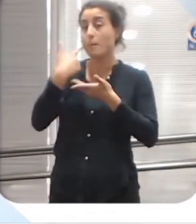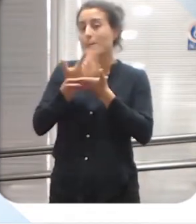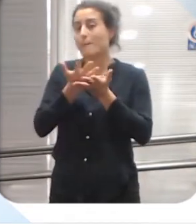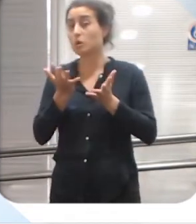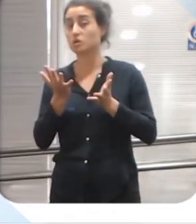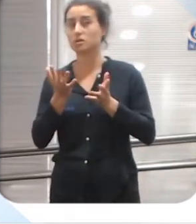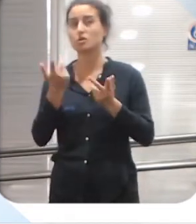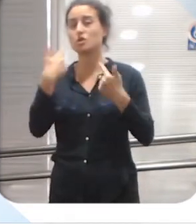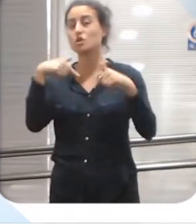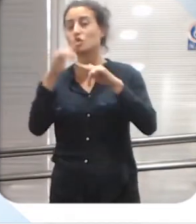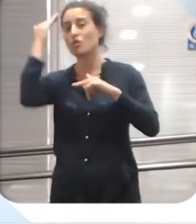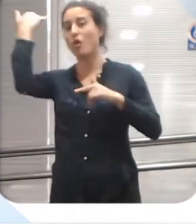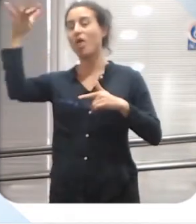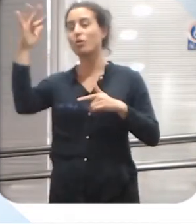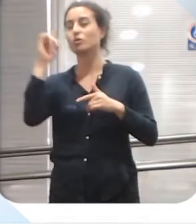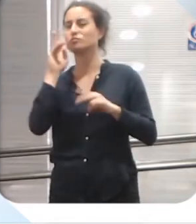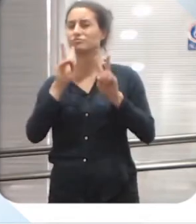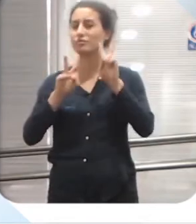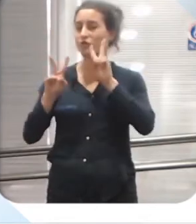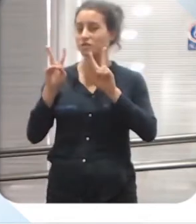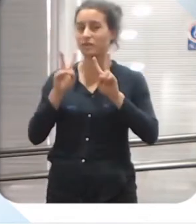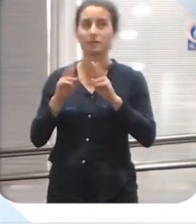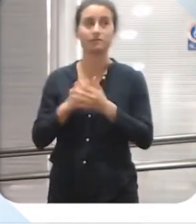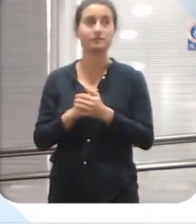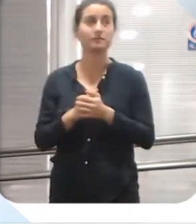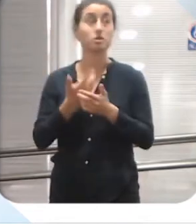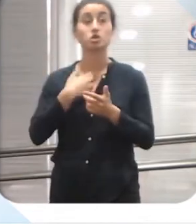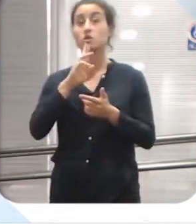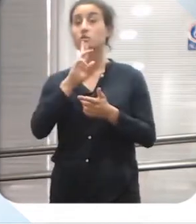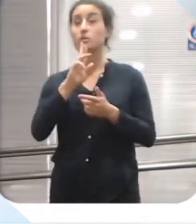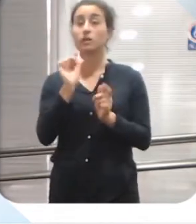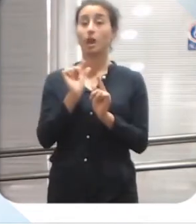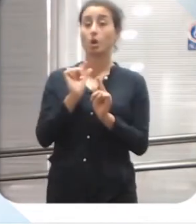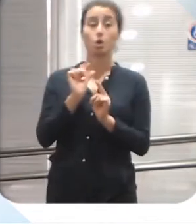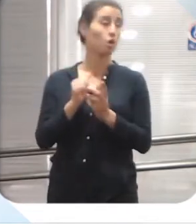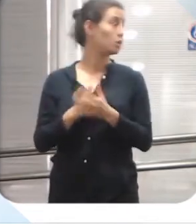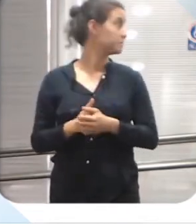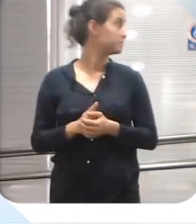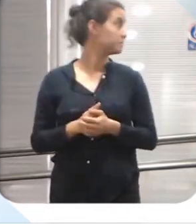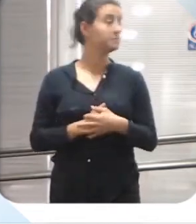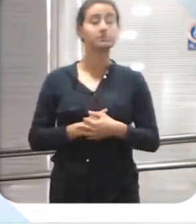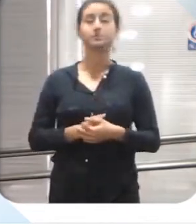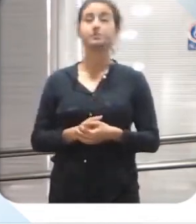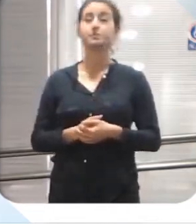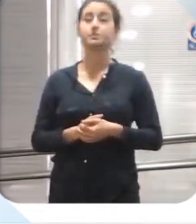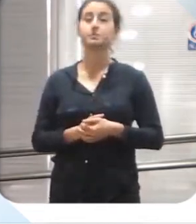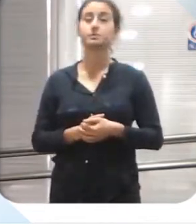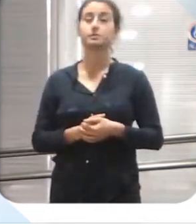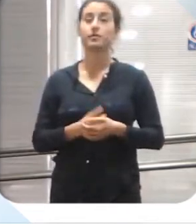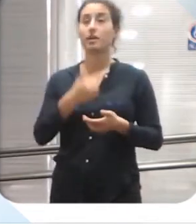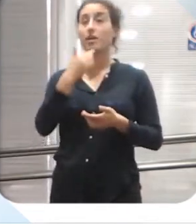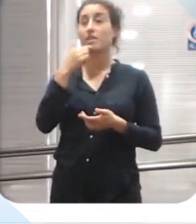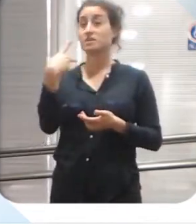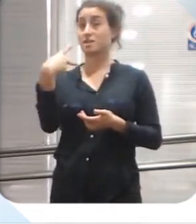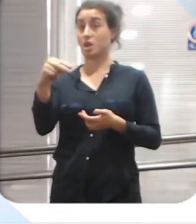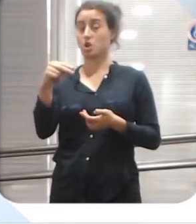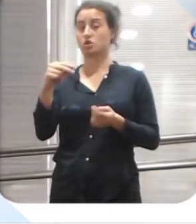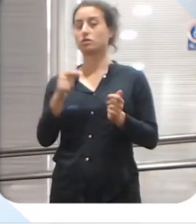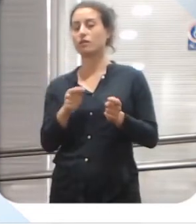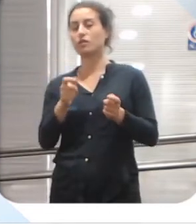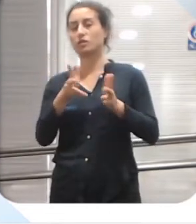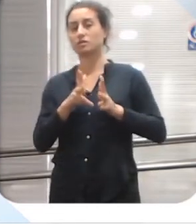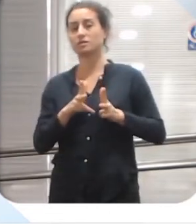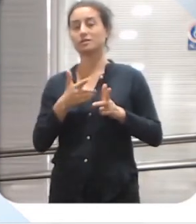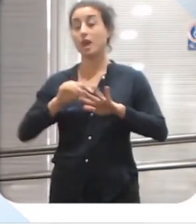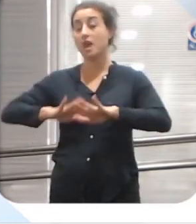buenos observadores. Sí. Yo respondería muy brevemente por esto del decir que no y lo que tú decís, que los